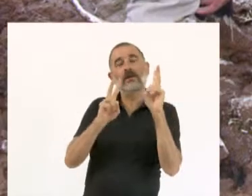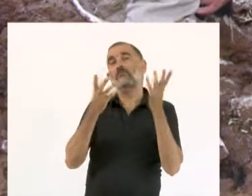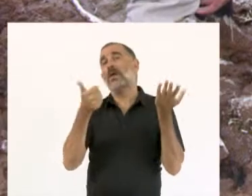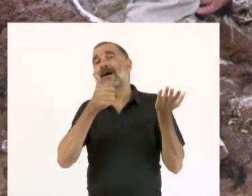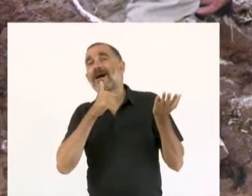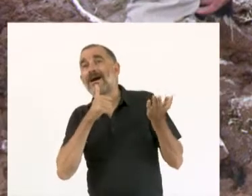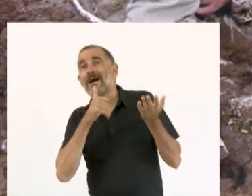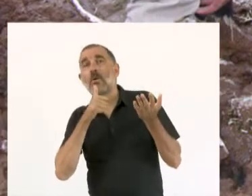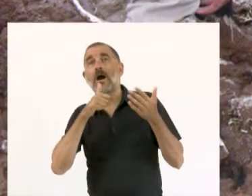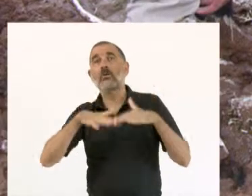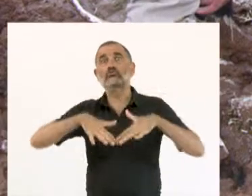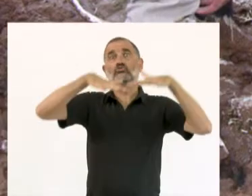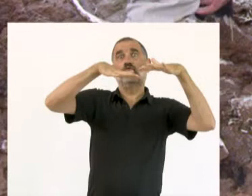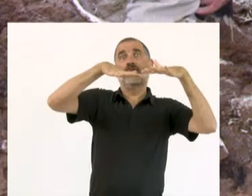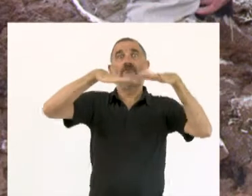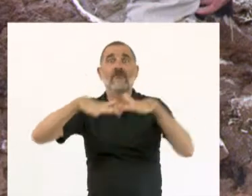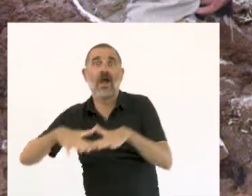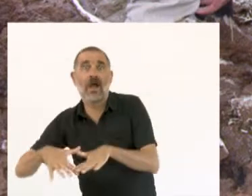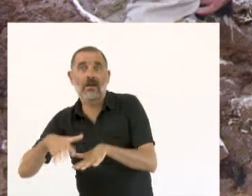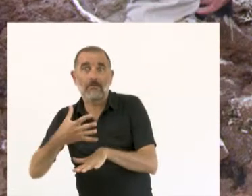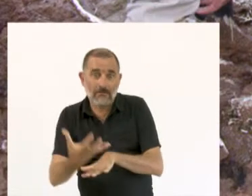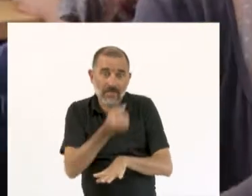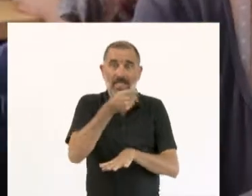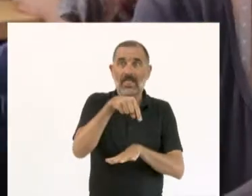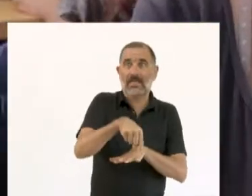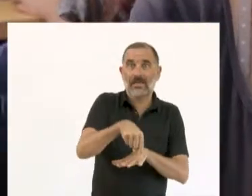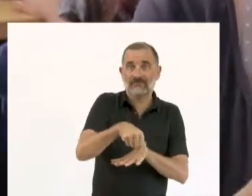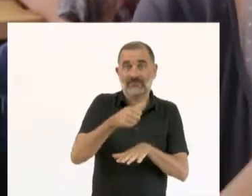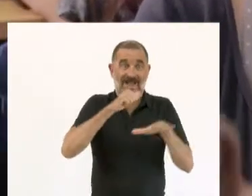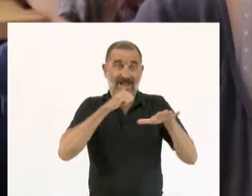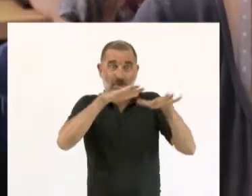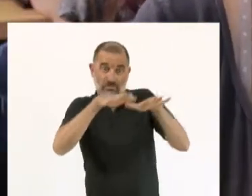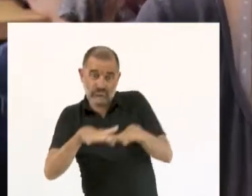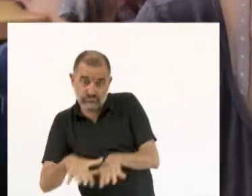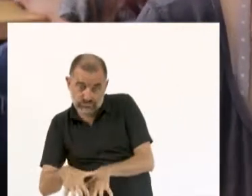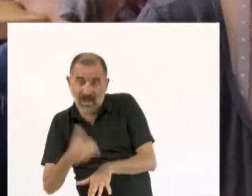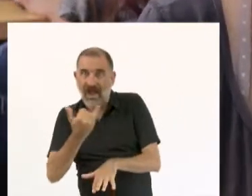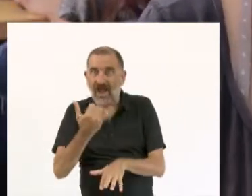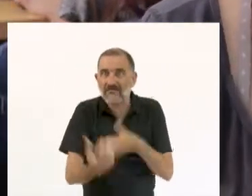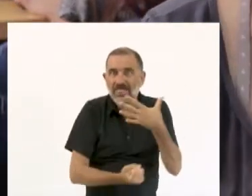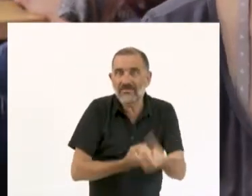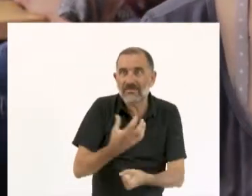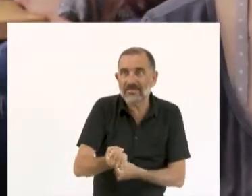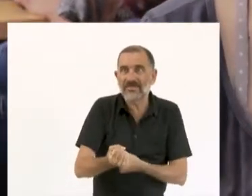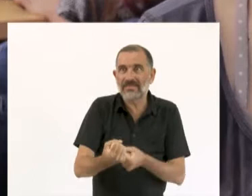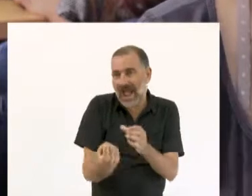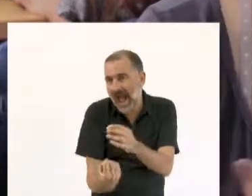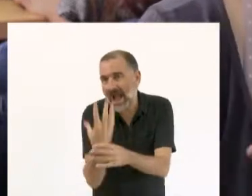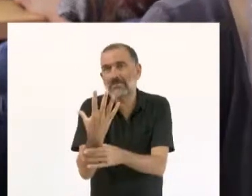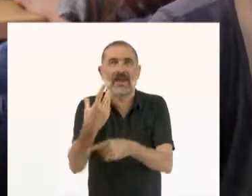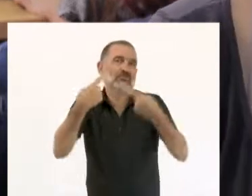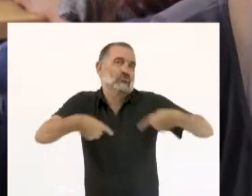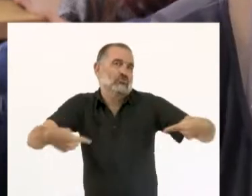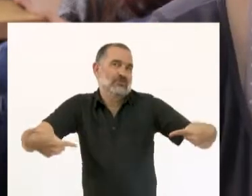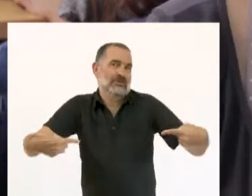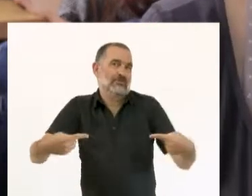claro, la laguna se retrotrae, entonces aparecen, o va barriendo el sedimento y los deja expuestos. Pero nosotros nunca